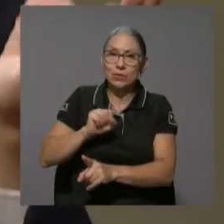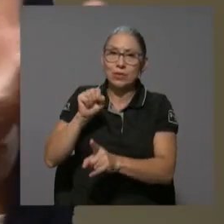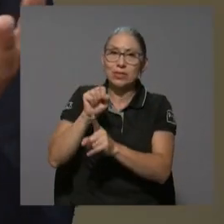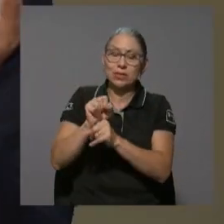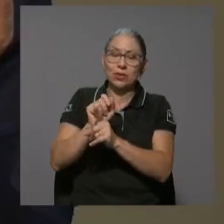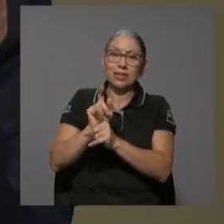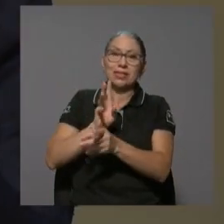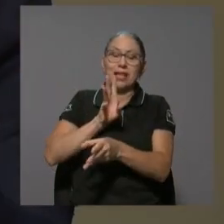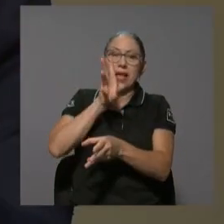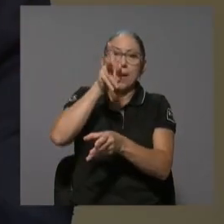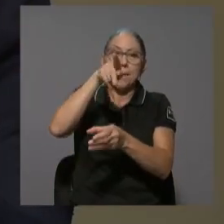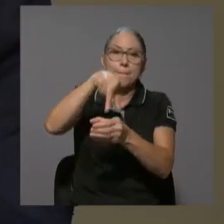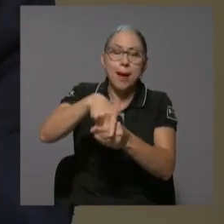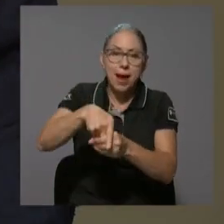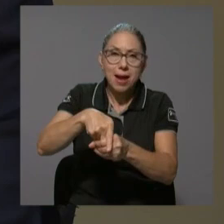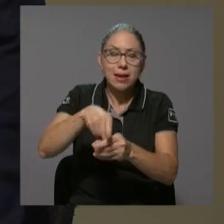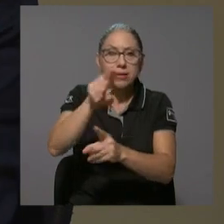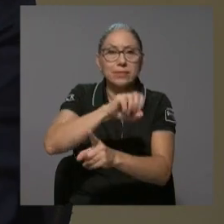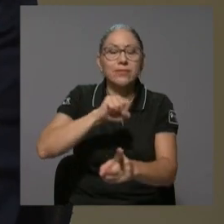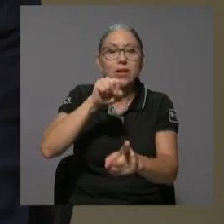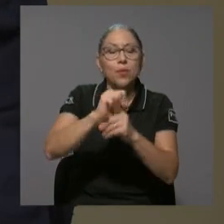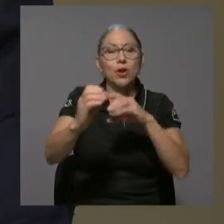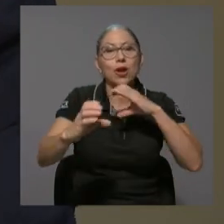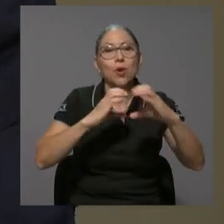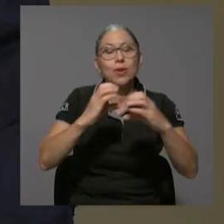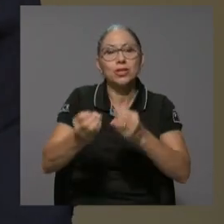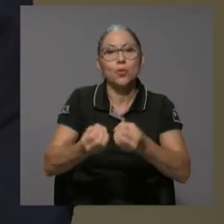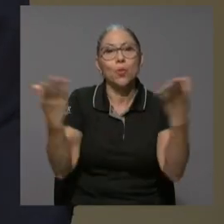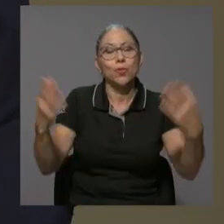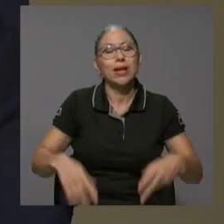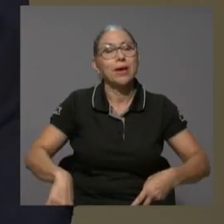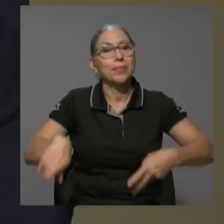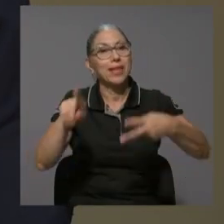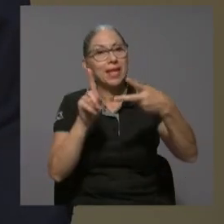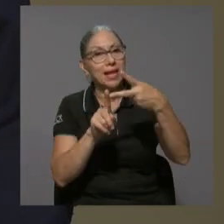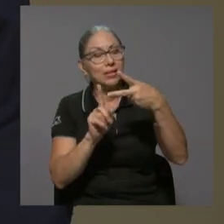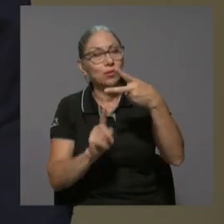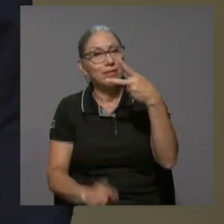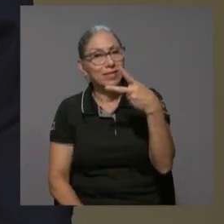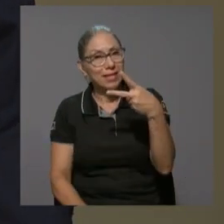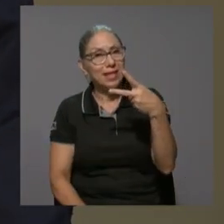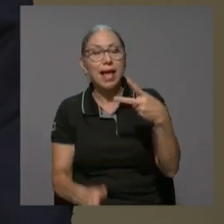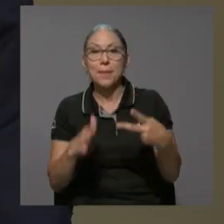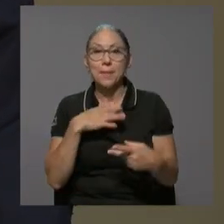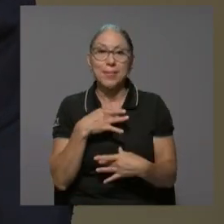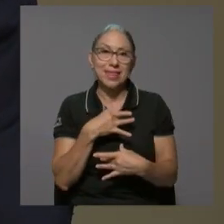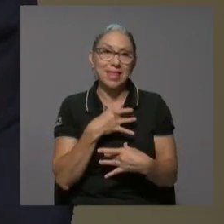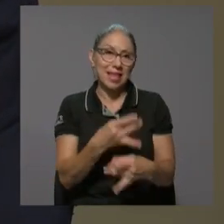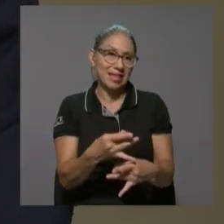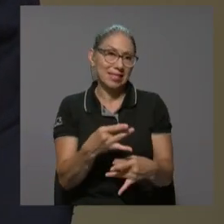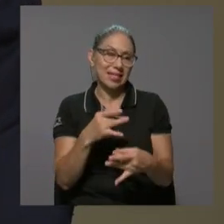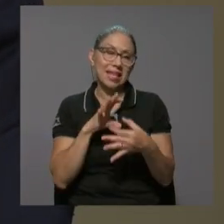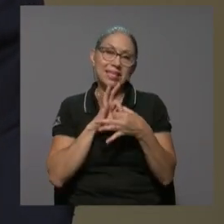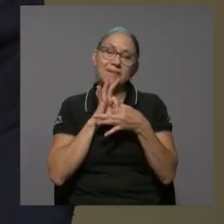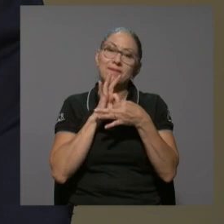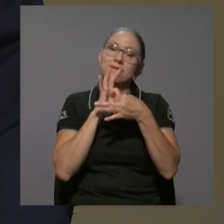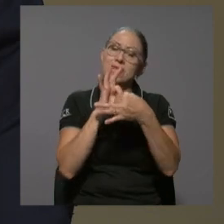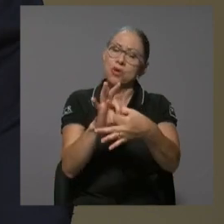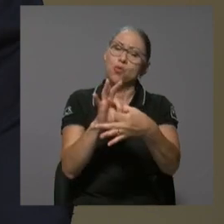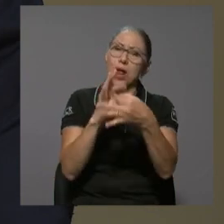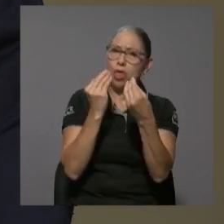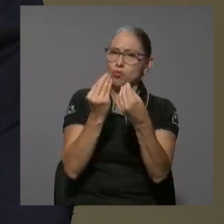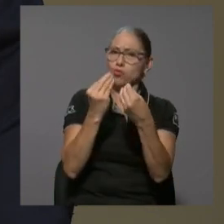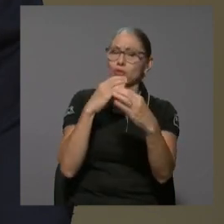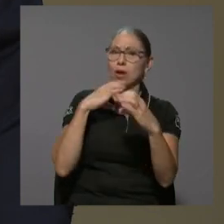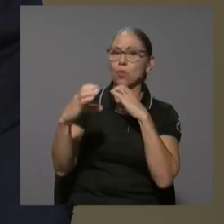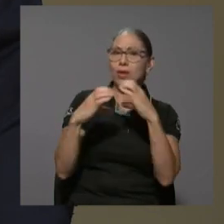fenómeno de la comunicación pública. Y la segunda vertiente es mi interés, que está muy vinculado al de la comunicación, por